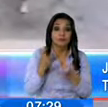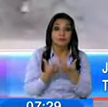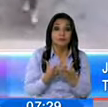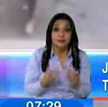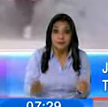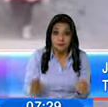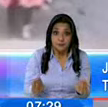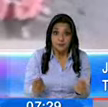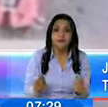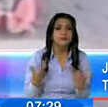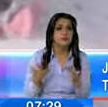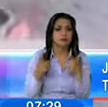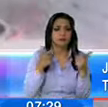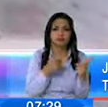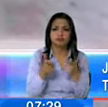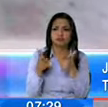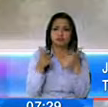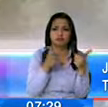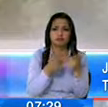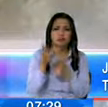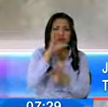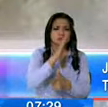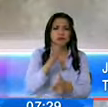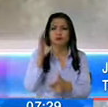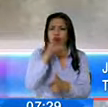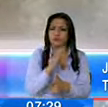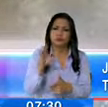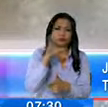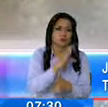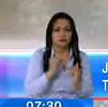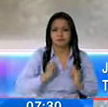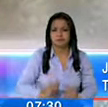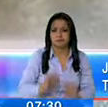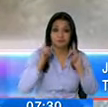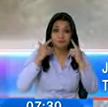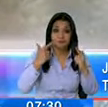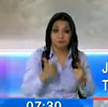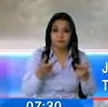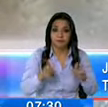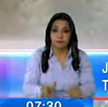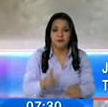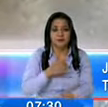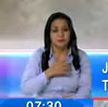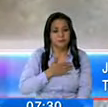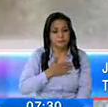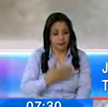Natalie han mantenido un seguimiento constante del caso, a la vez que lamentan la muerte de la joven. Natalie, de